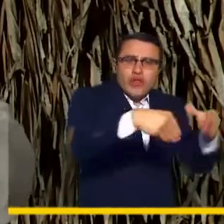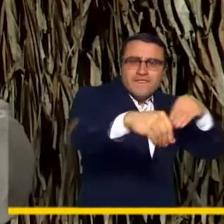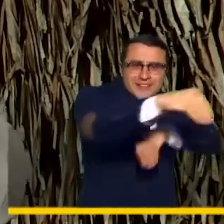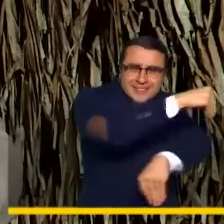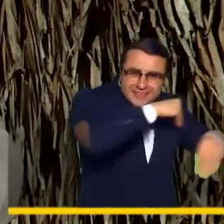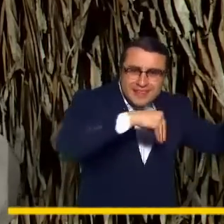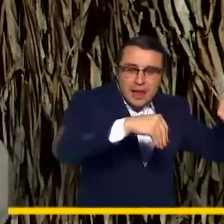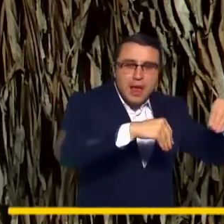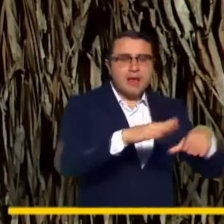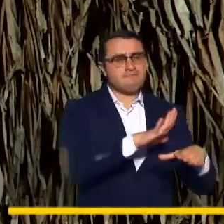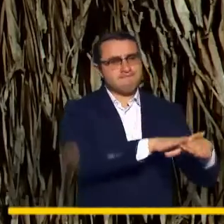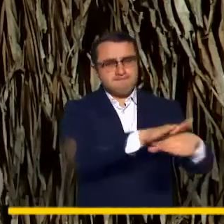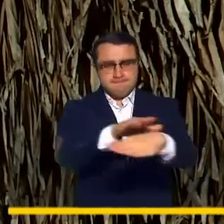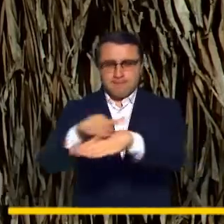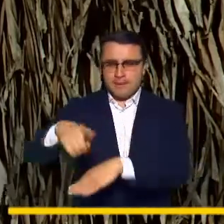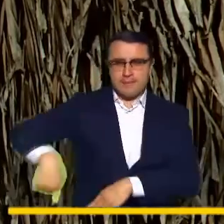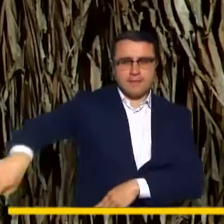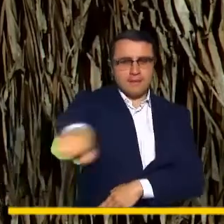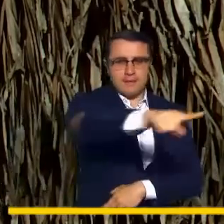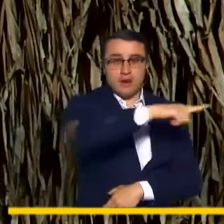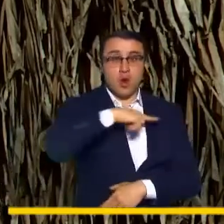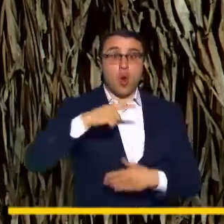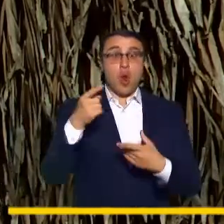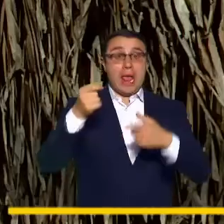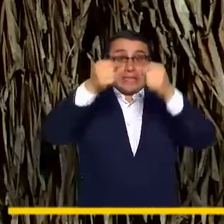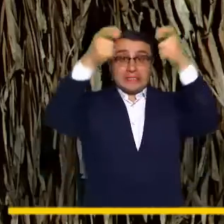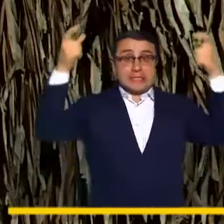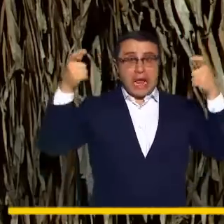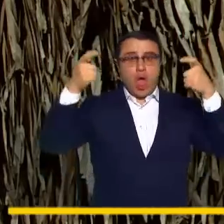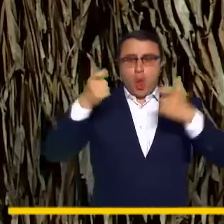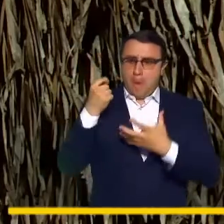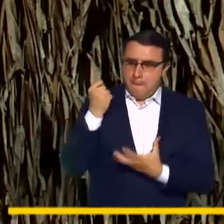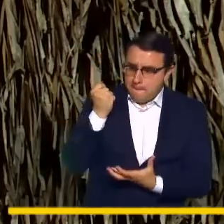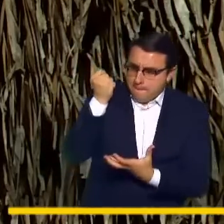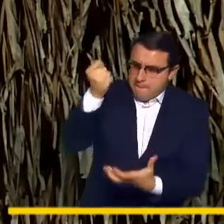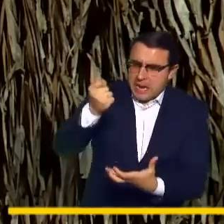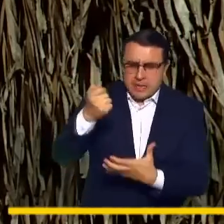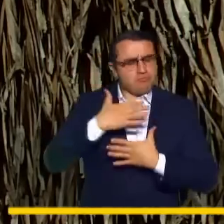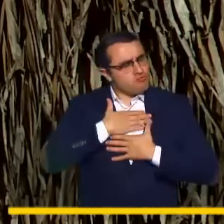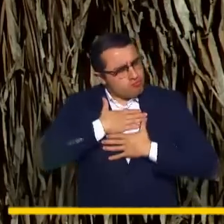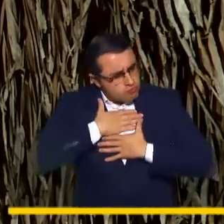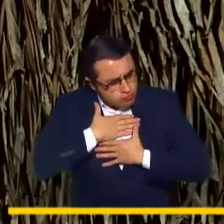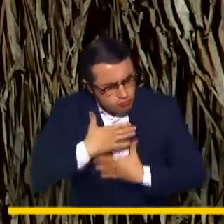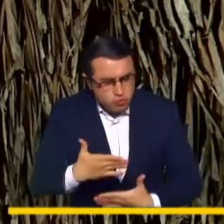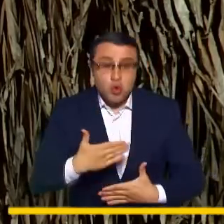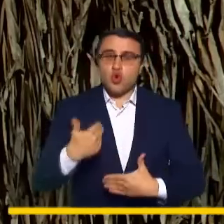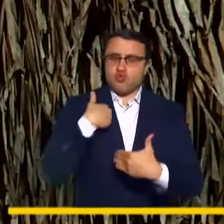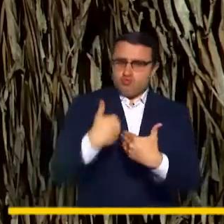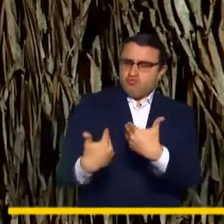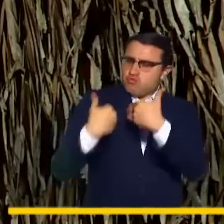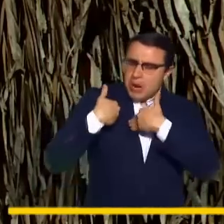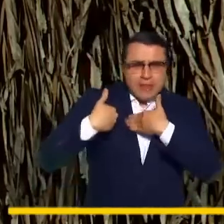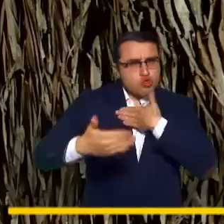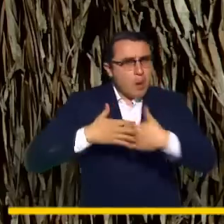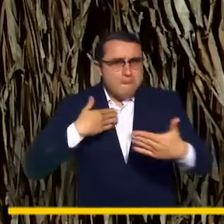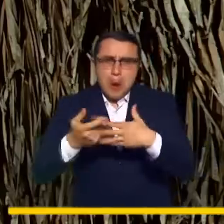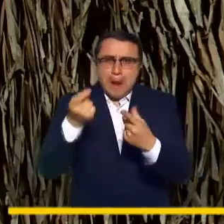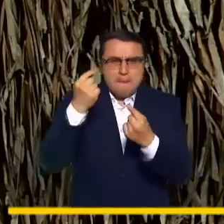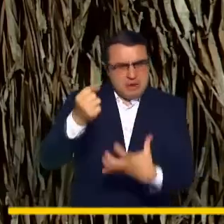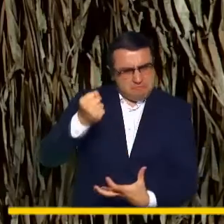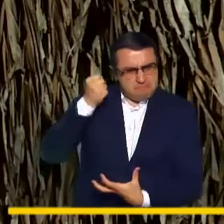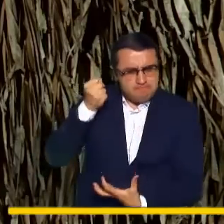que no importa cuánto dinero tengamos que poner del presupuesto, yo soy el responsable de eso.